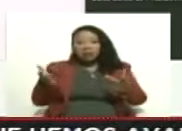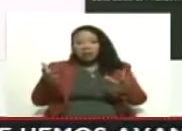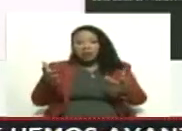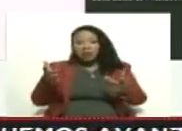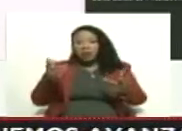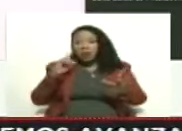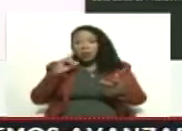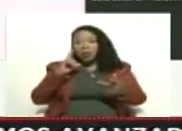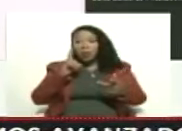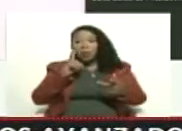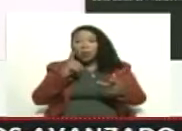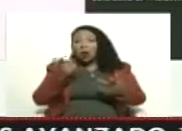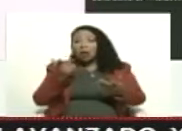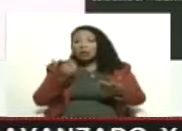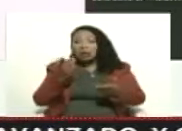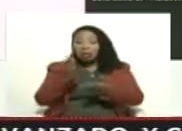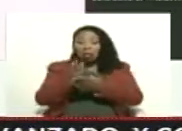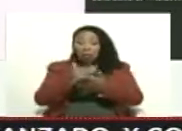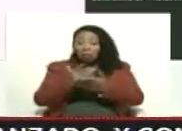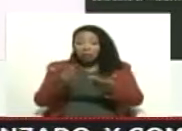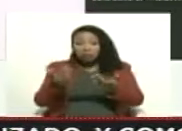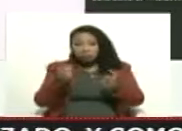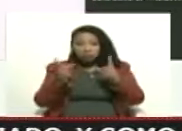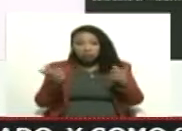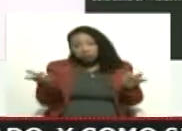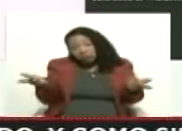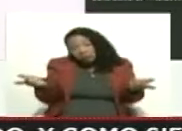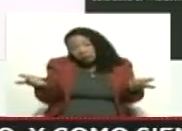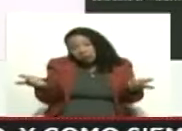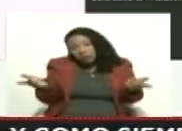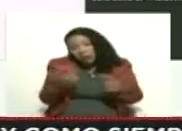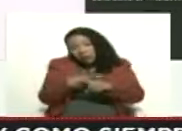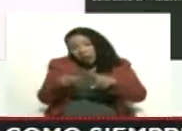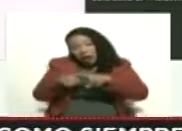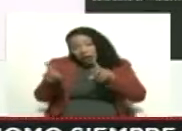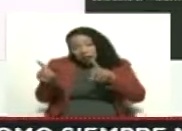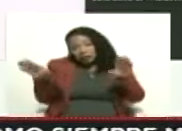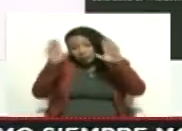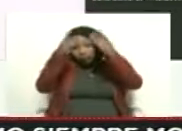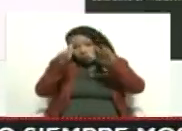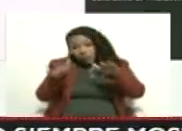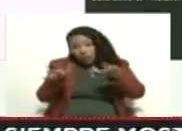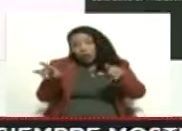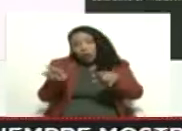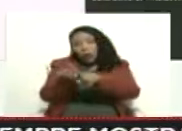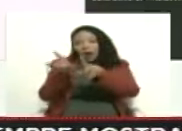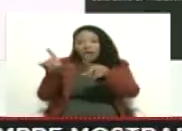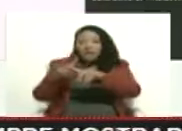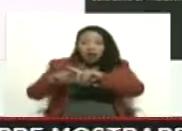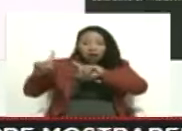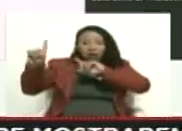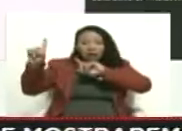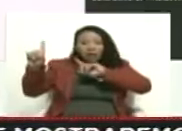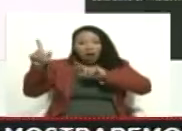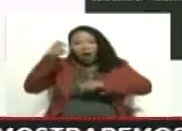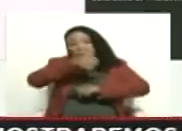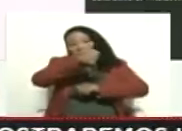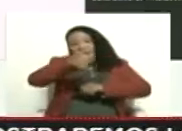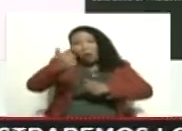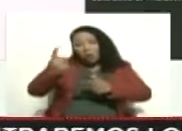pican torta no no no hacen nada igual Pues igual la Navidad es así uno asocia más